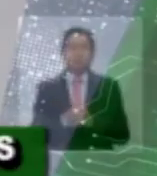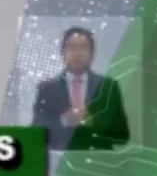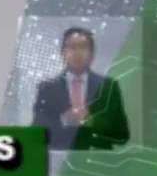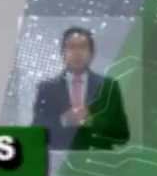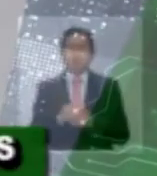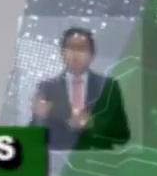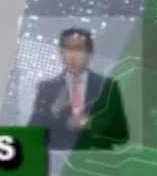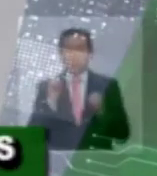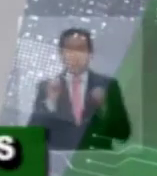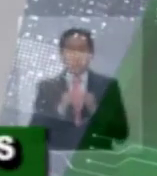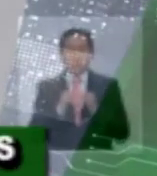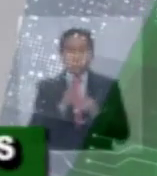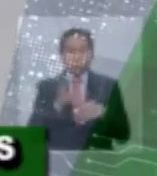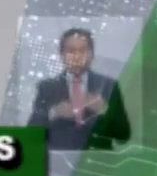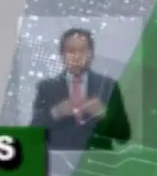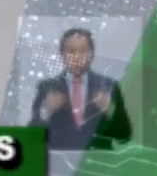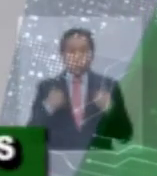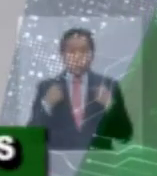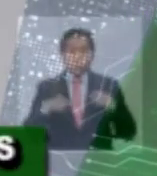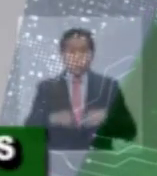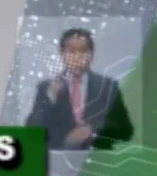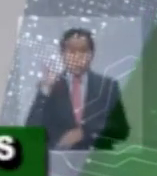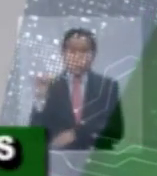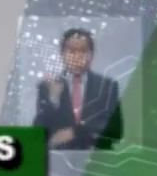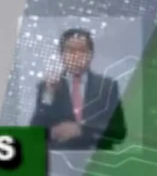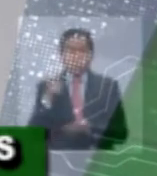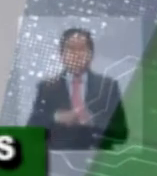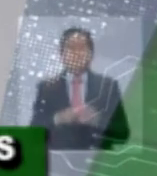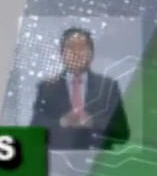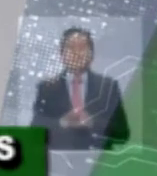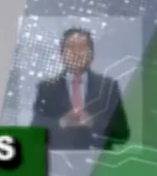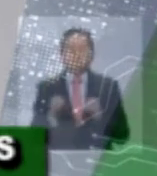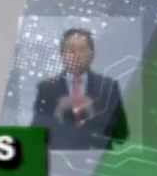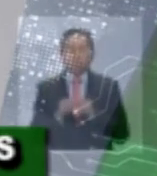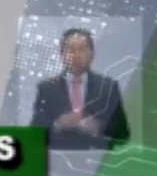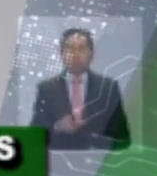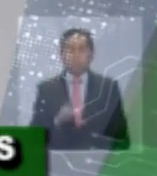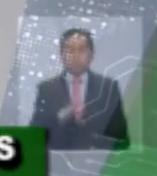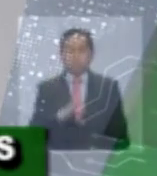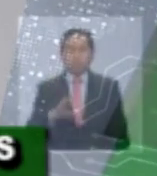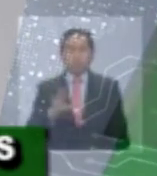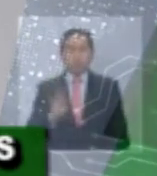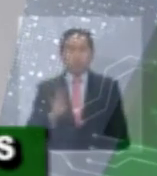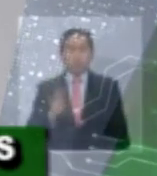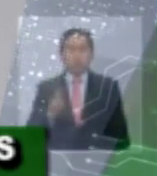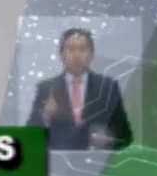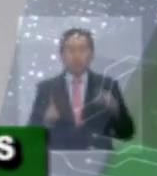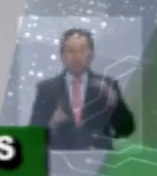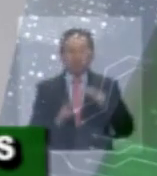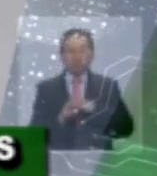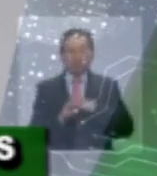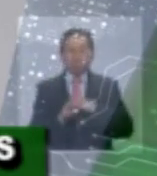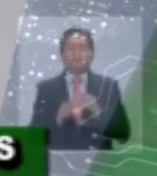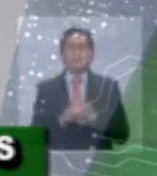El número total de afectados en nuestro país asciende a 194 casos,